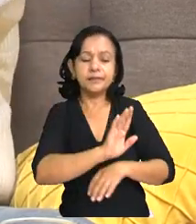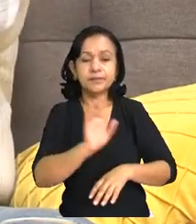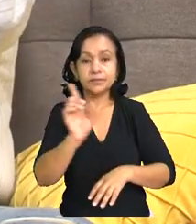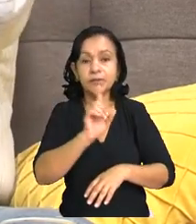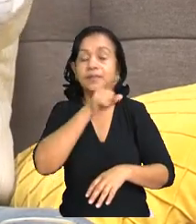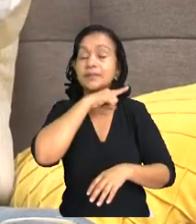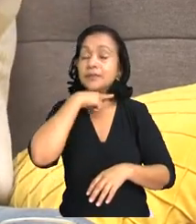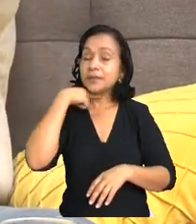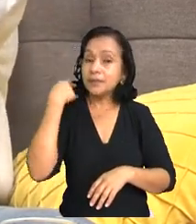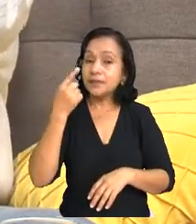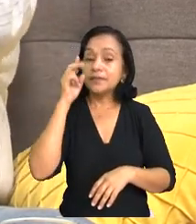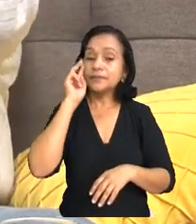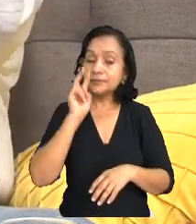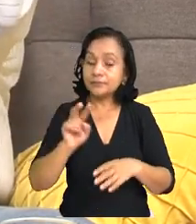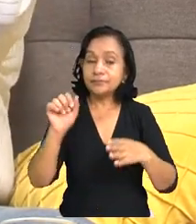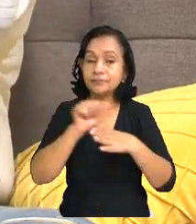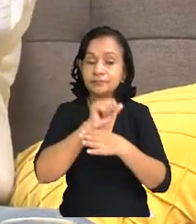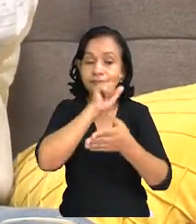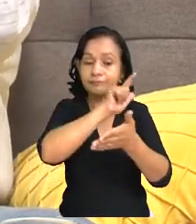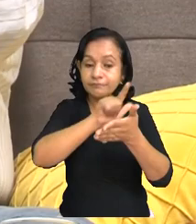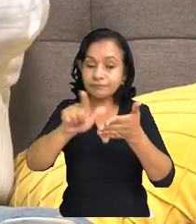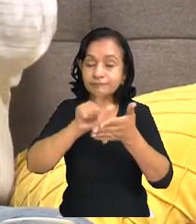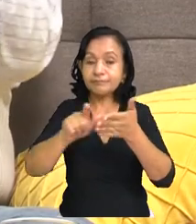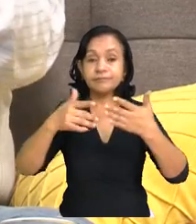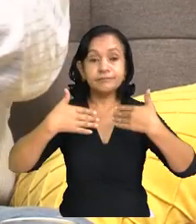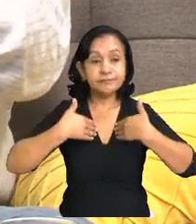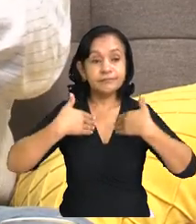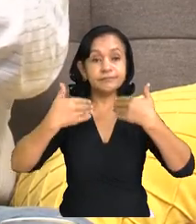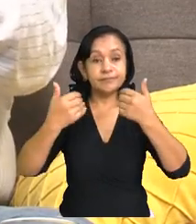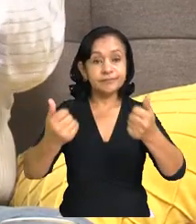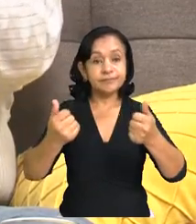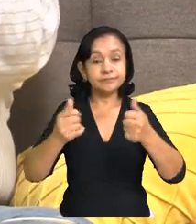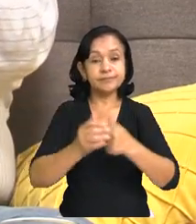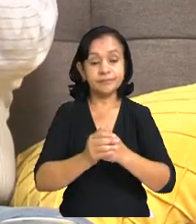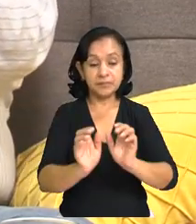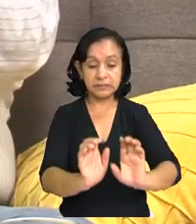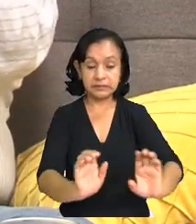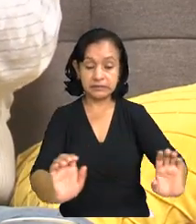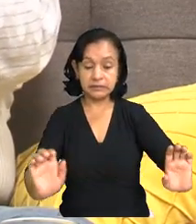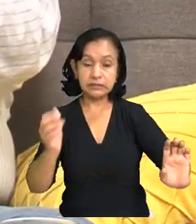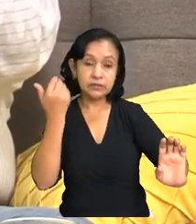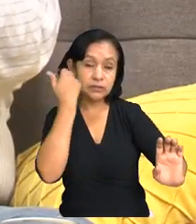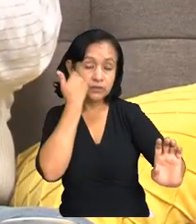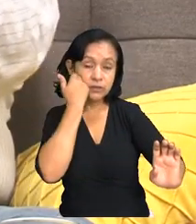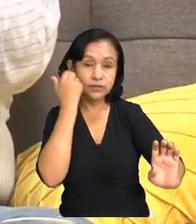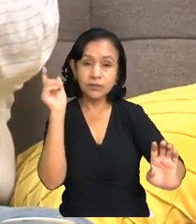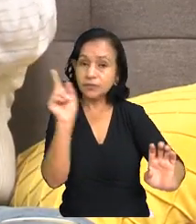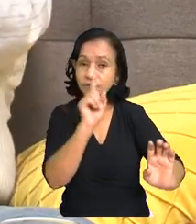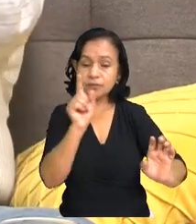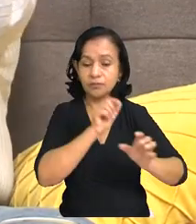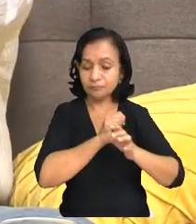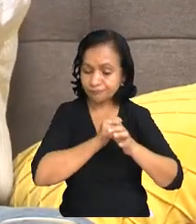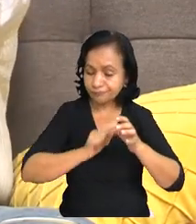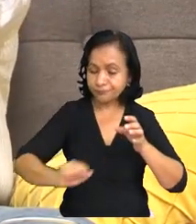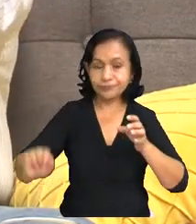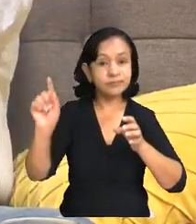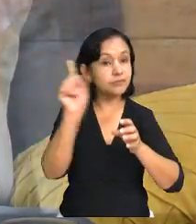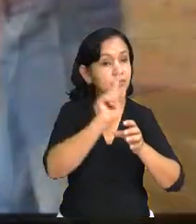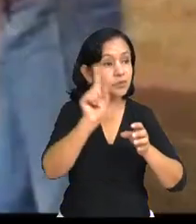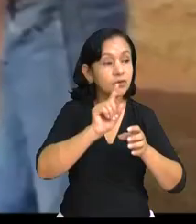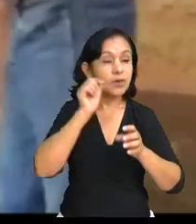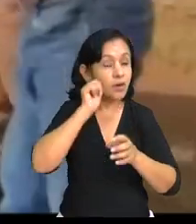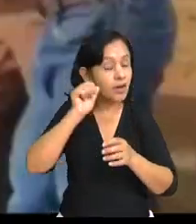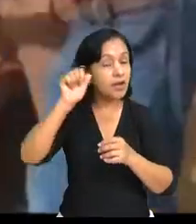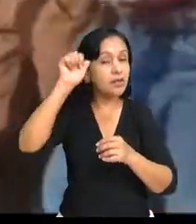derechos práctica. Claro. Higiene, salud, menos niños que se enferman de enfermedades diarreicas, menos adultos